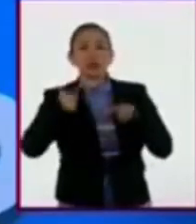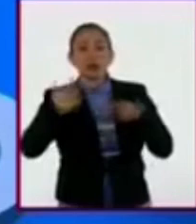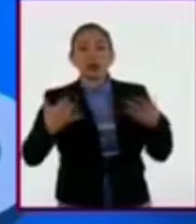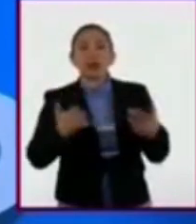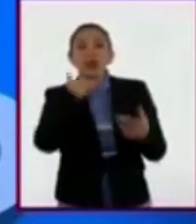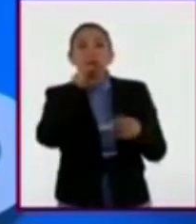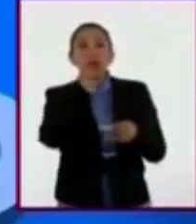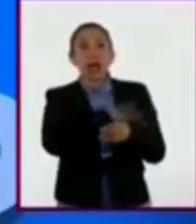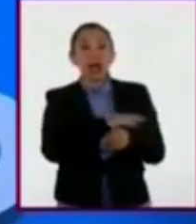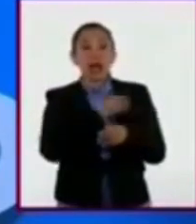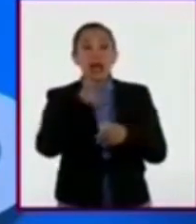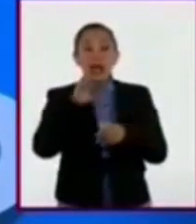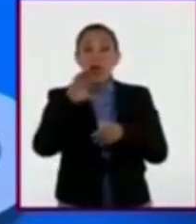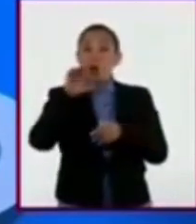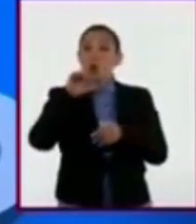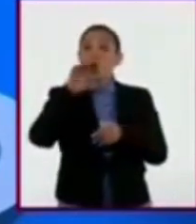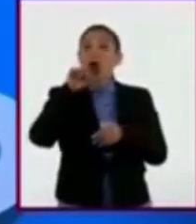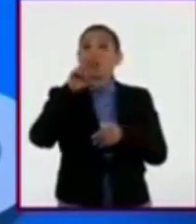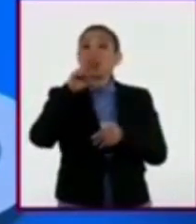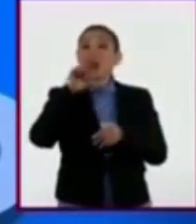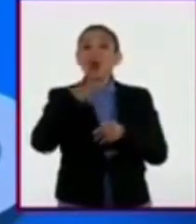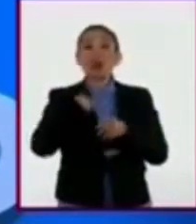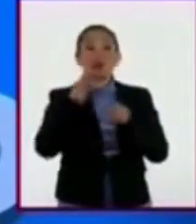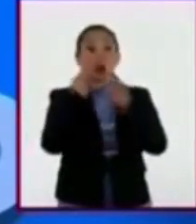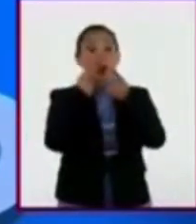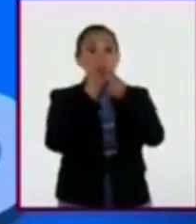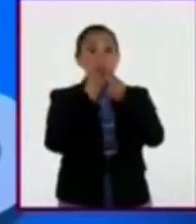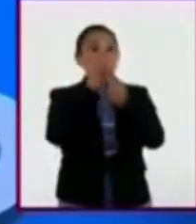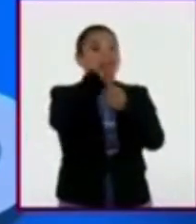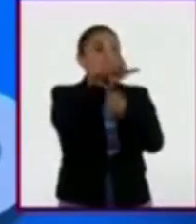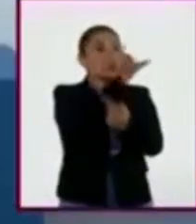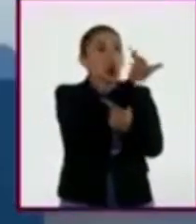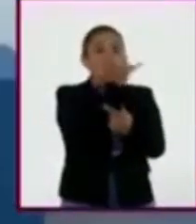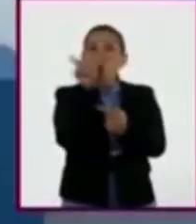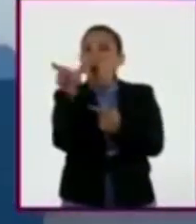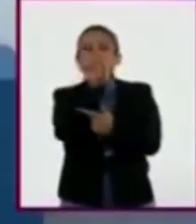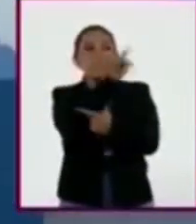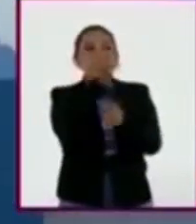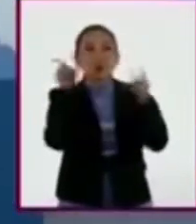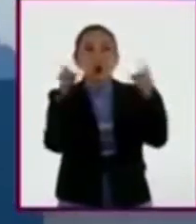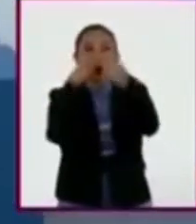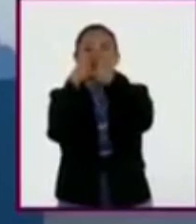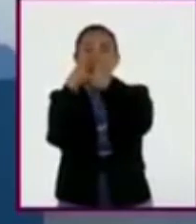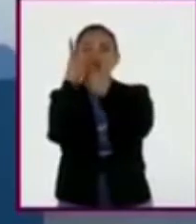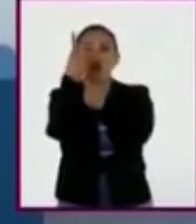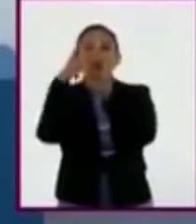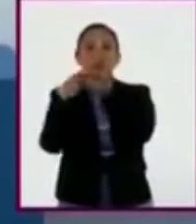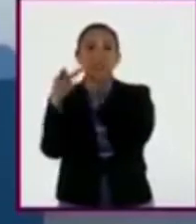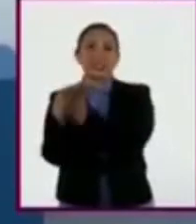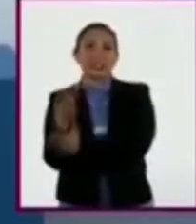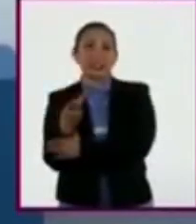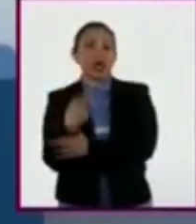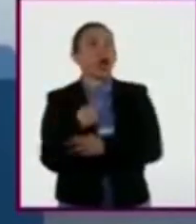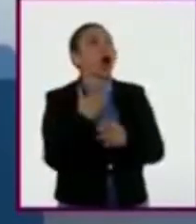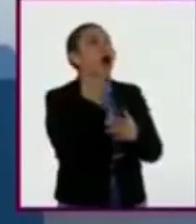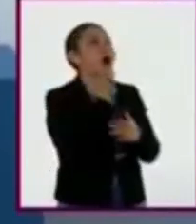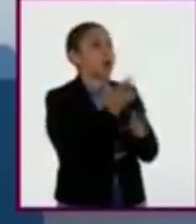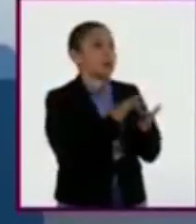comete. Elevar al cuadrado un número es multiplicarlo por sí mismo. ¡Ah, muy bien! Muchas gracias,